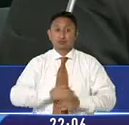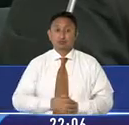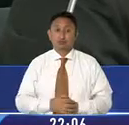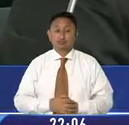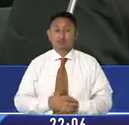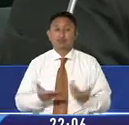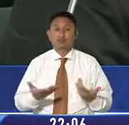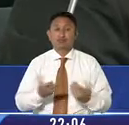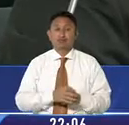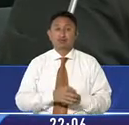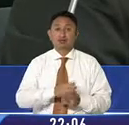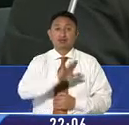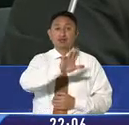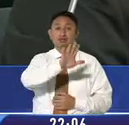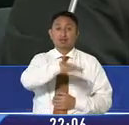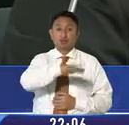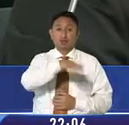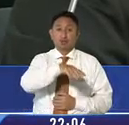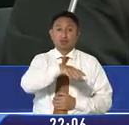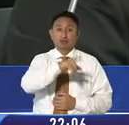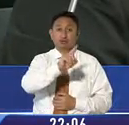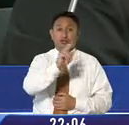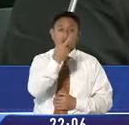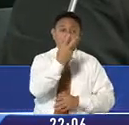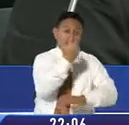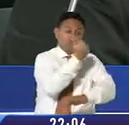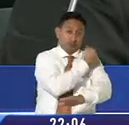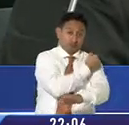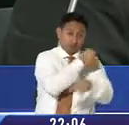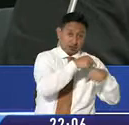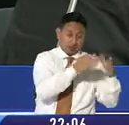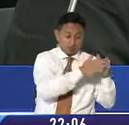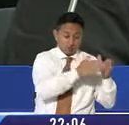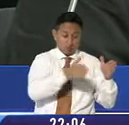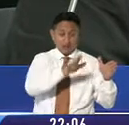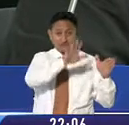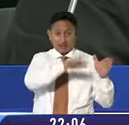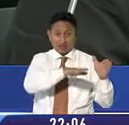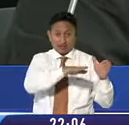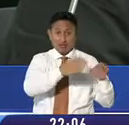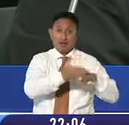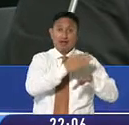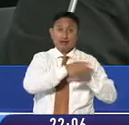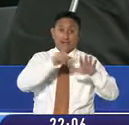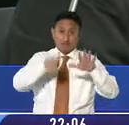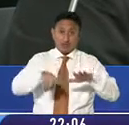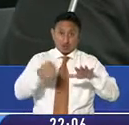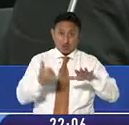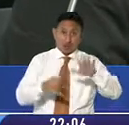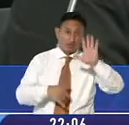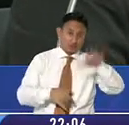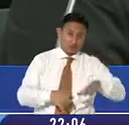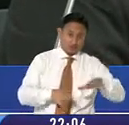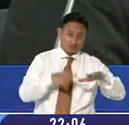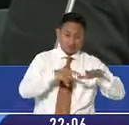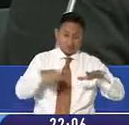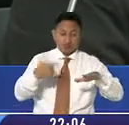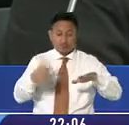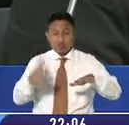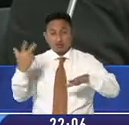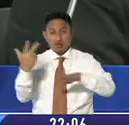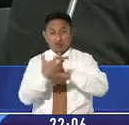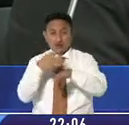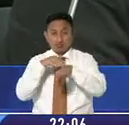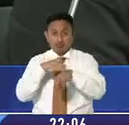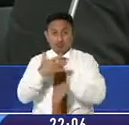5 meses de la segunda dosis en lugar de a los 6 meses de la segunda dosis durante el resto del mes de diciembre, y